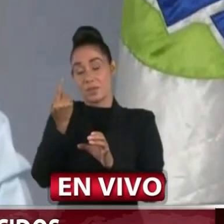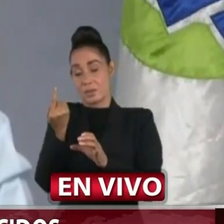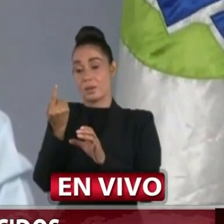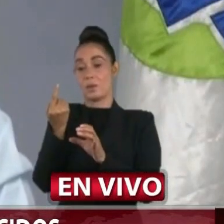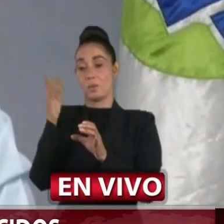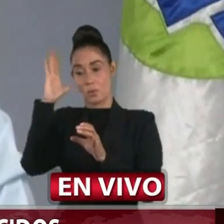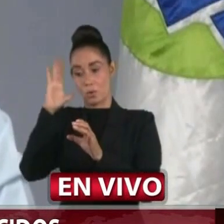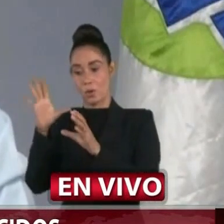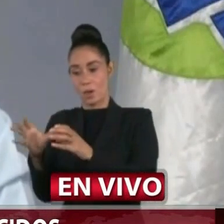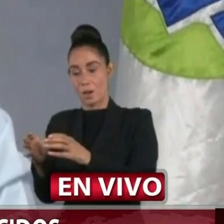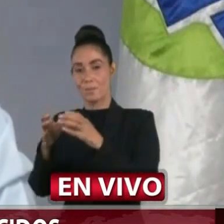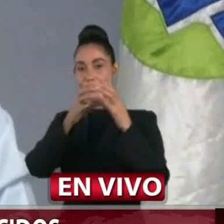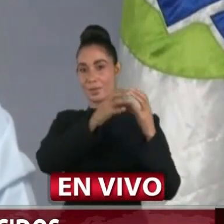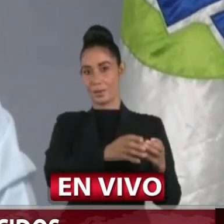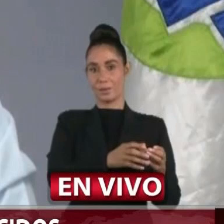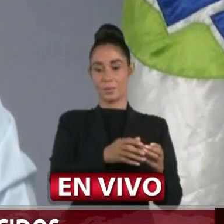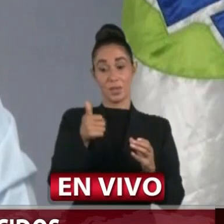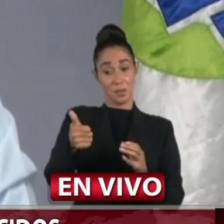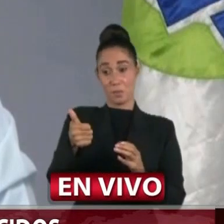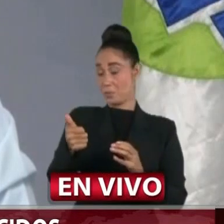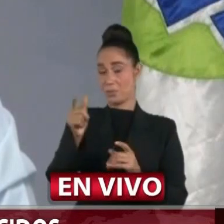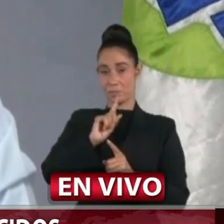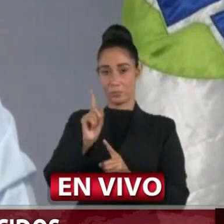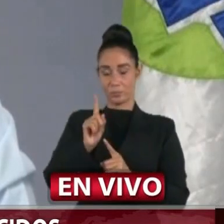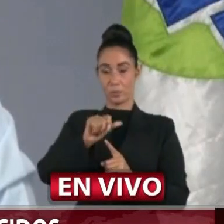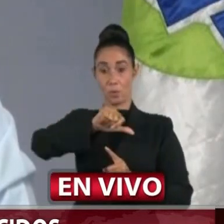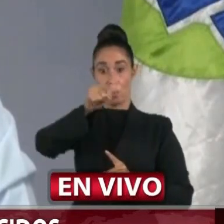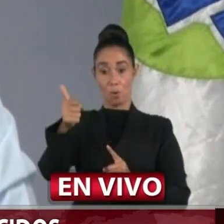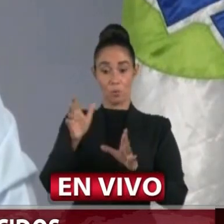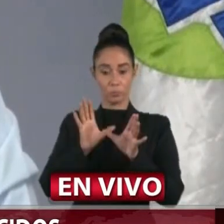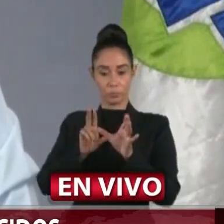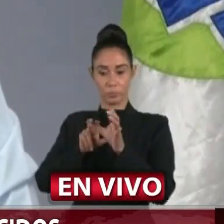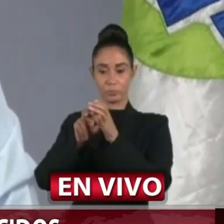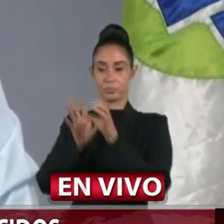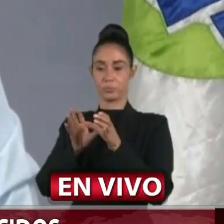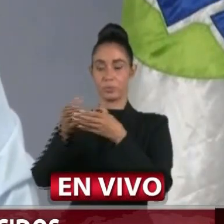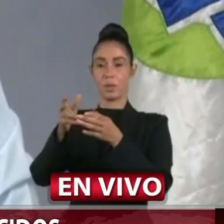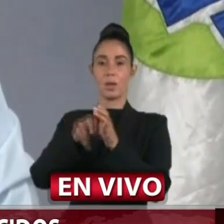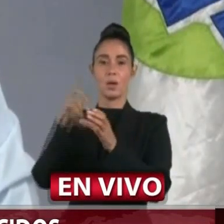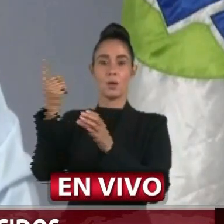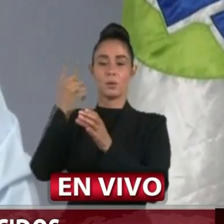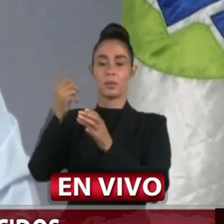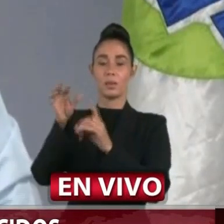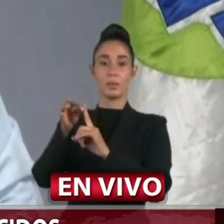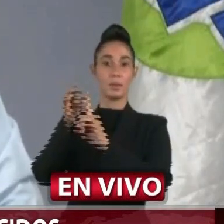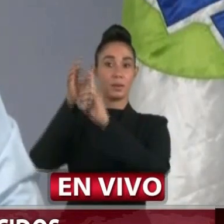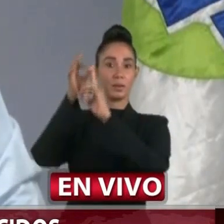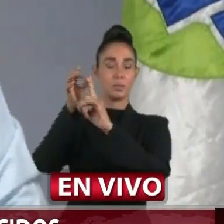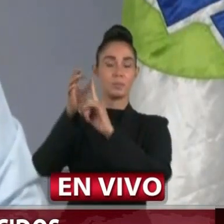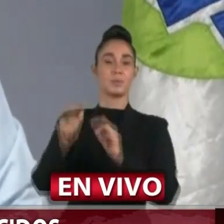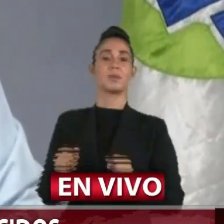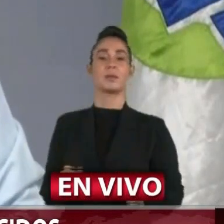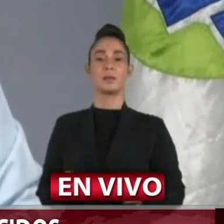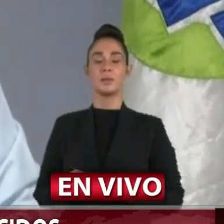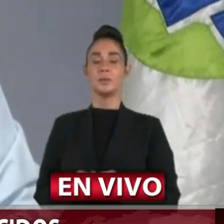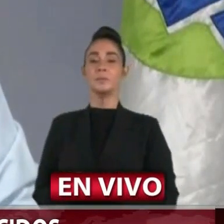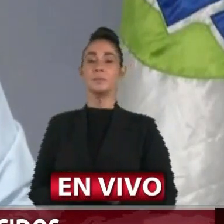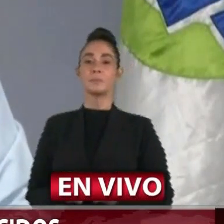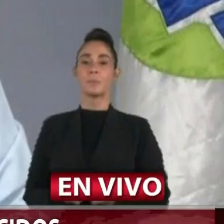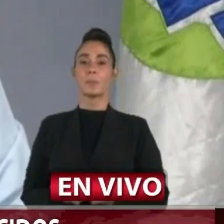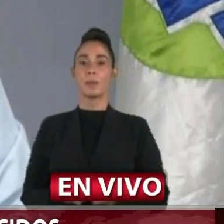retraso en la prestación de la atención. Pero no hay, según las informaciones que disponemos,